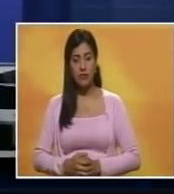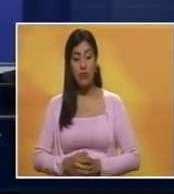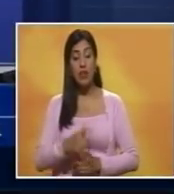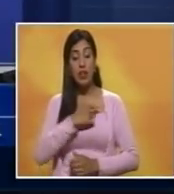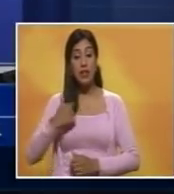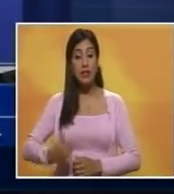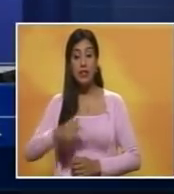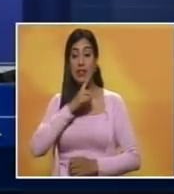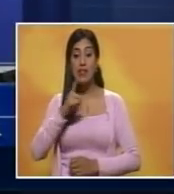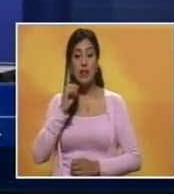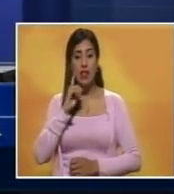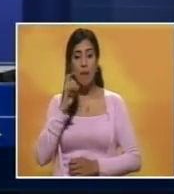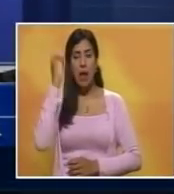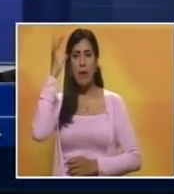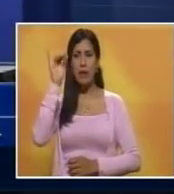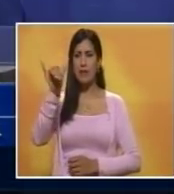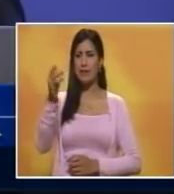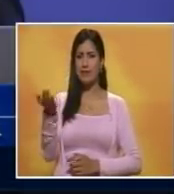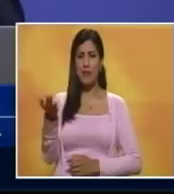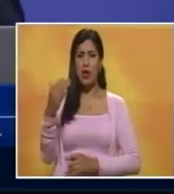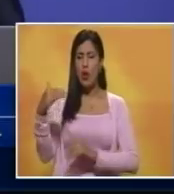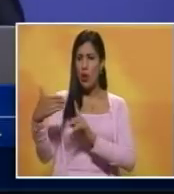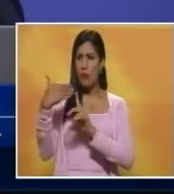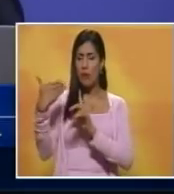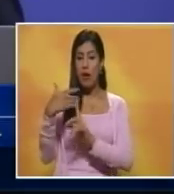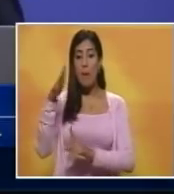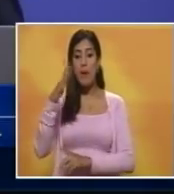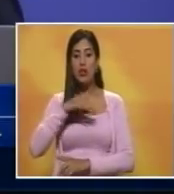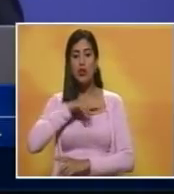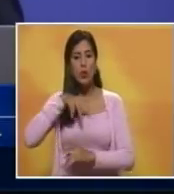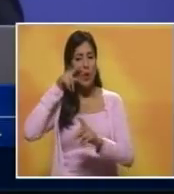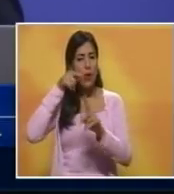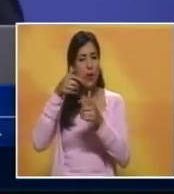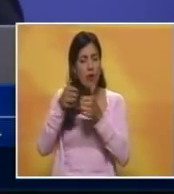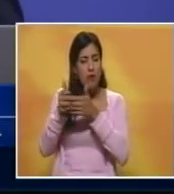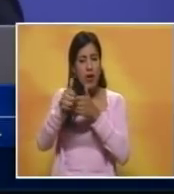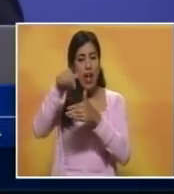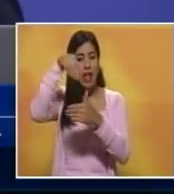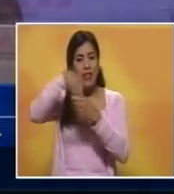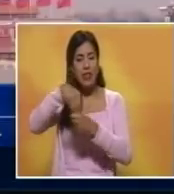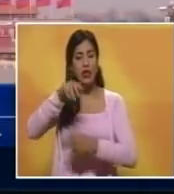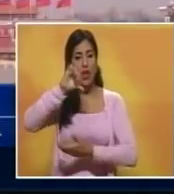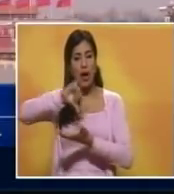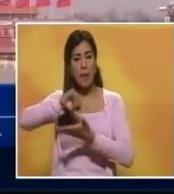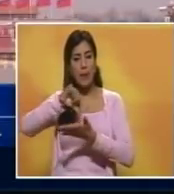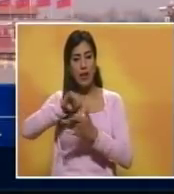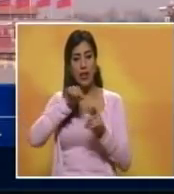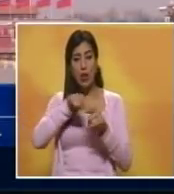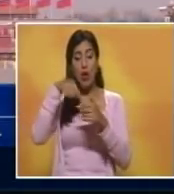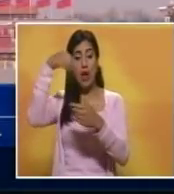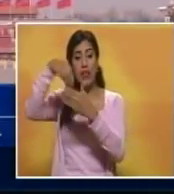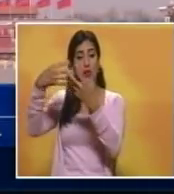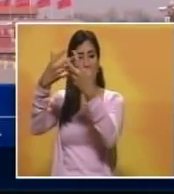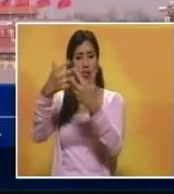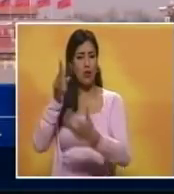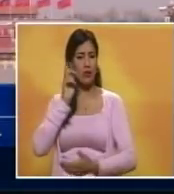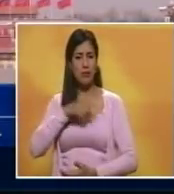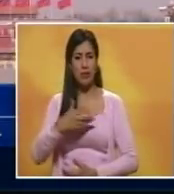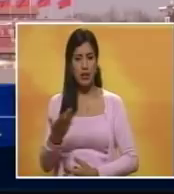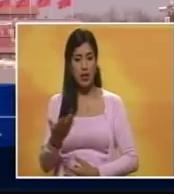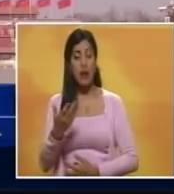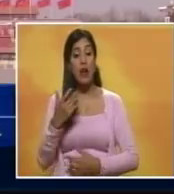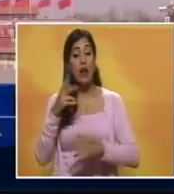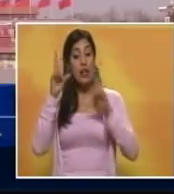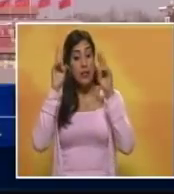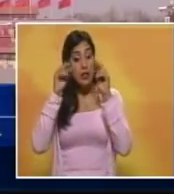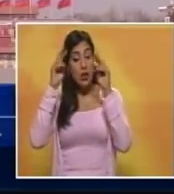China calificó como inventadas las acusaciones por presunto espionaje industrial de Pekín en Estados Unidos. Según